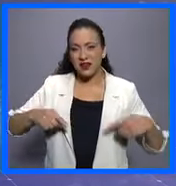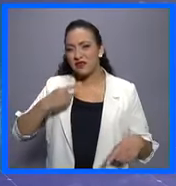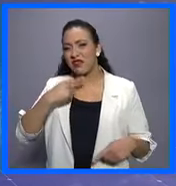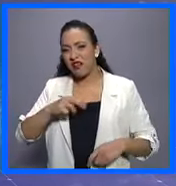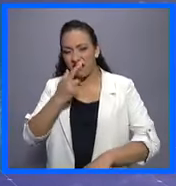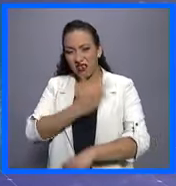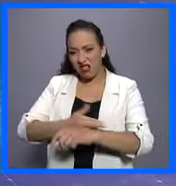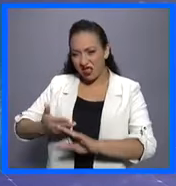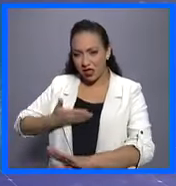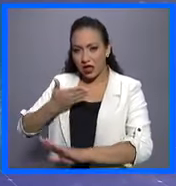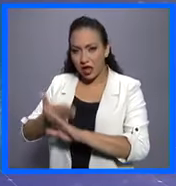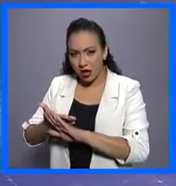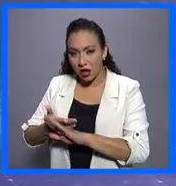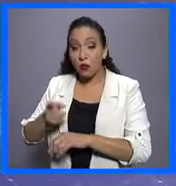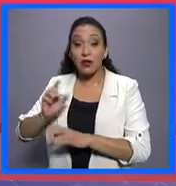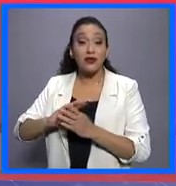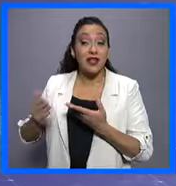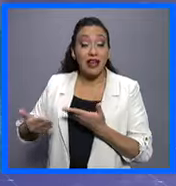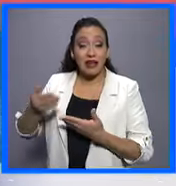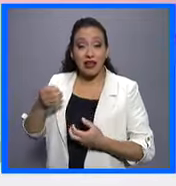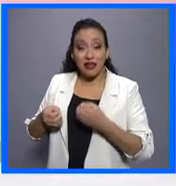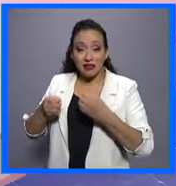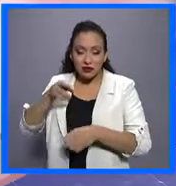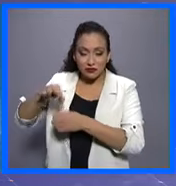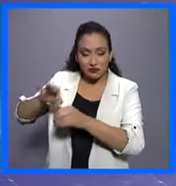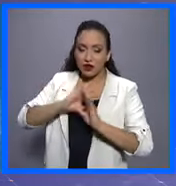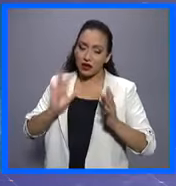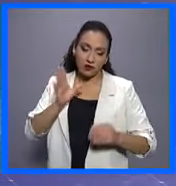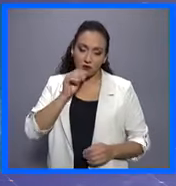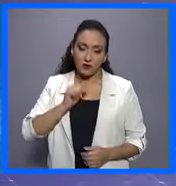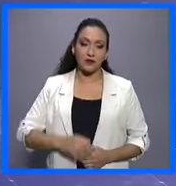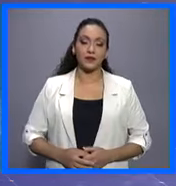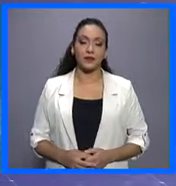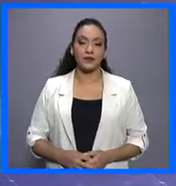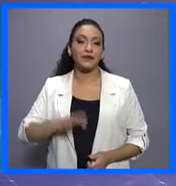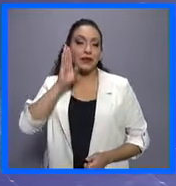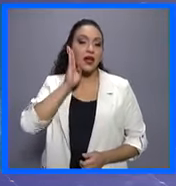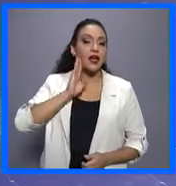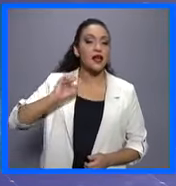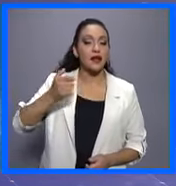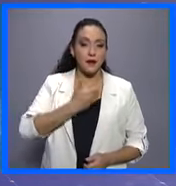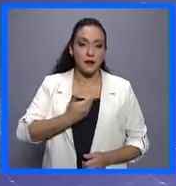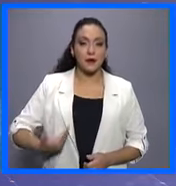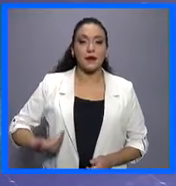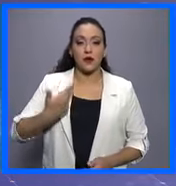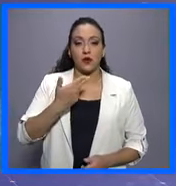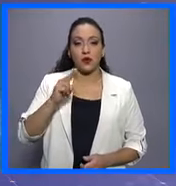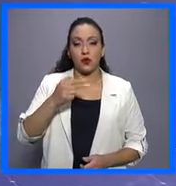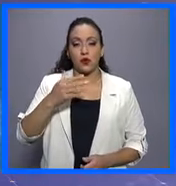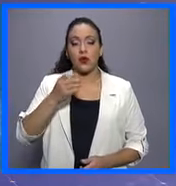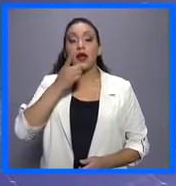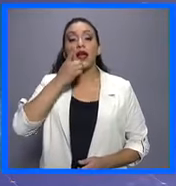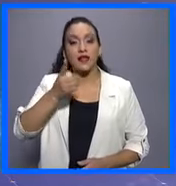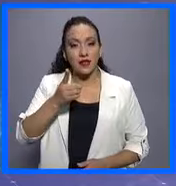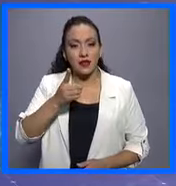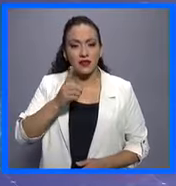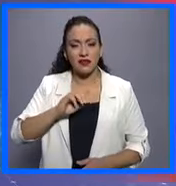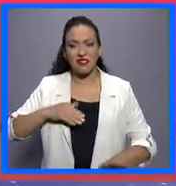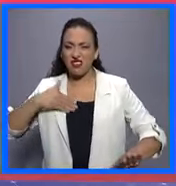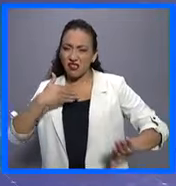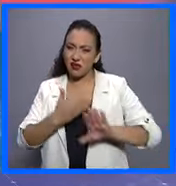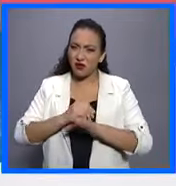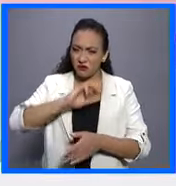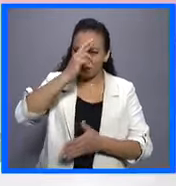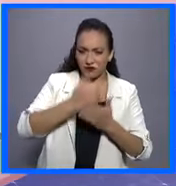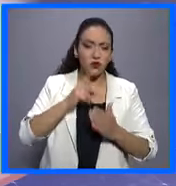no proceden contra casos ya juzgados. El ministro presidente Hugo Aguilar Ortiz dice no a la violencia de género.